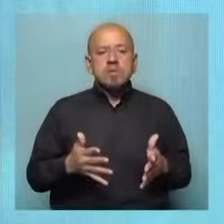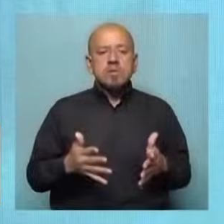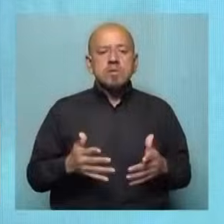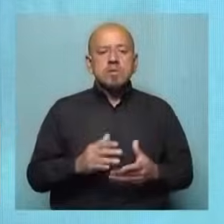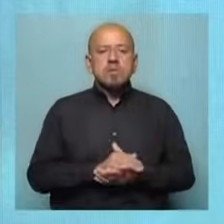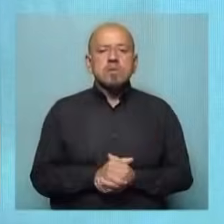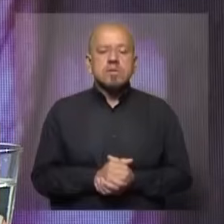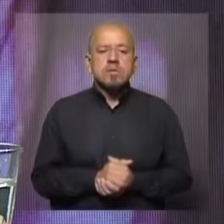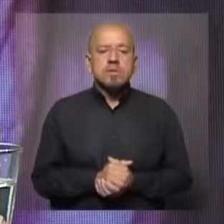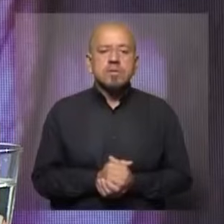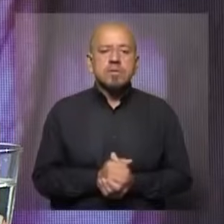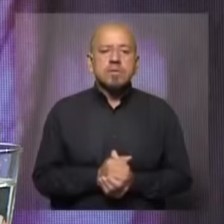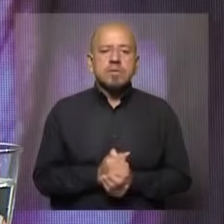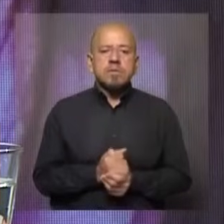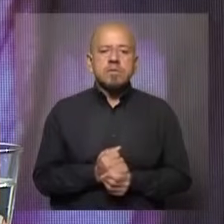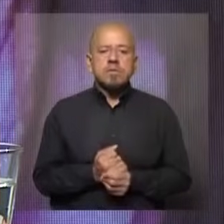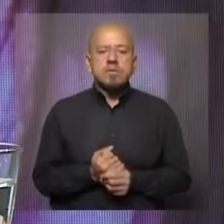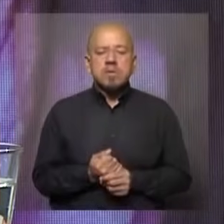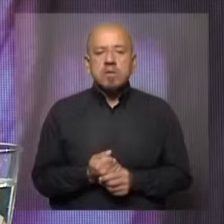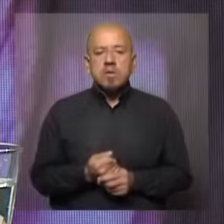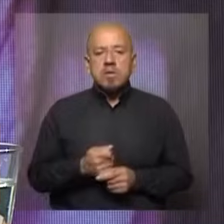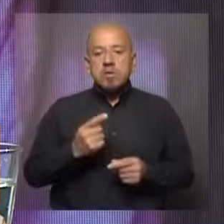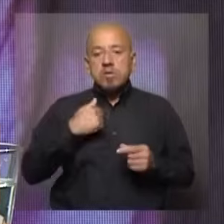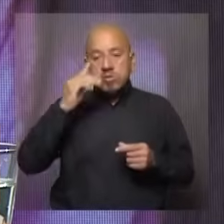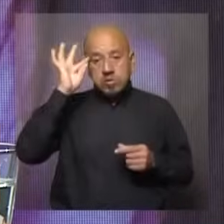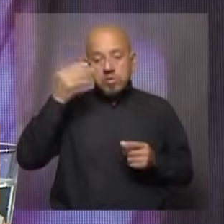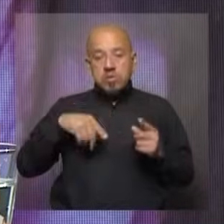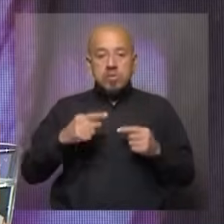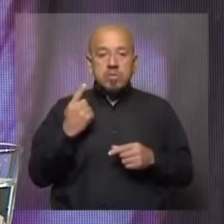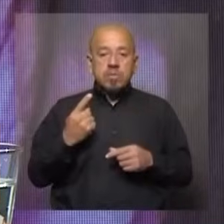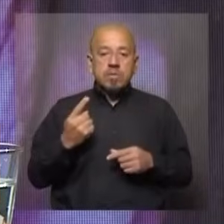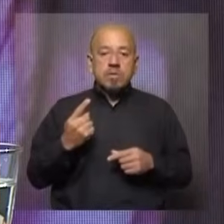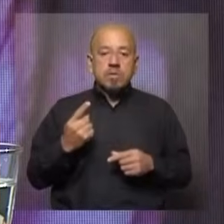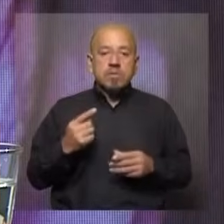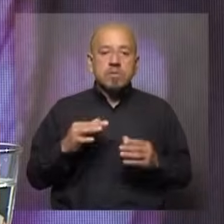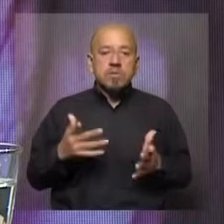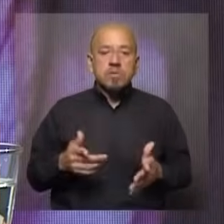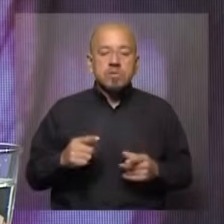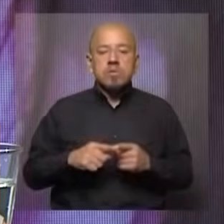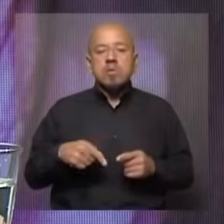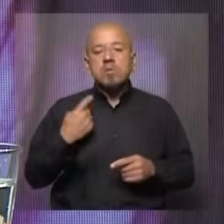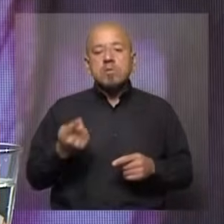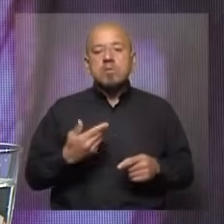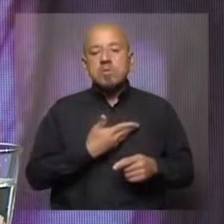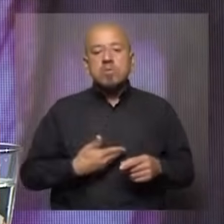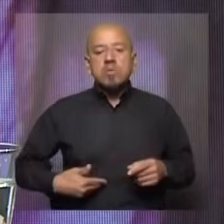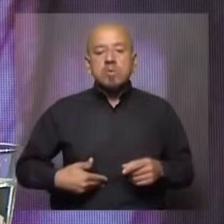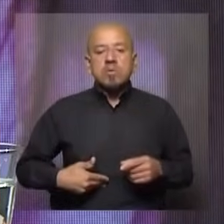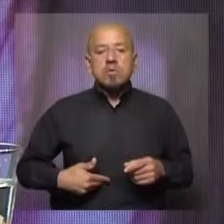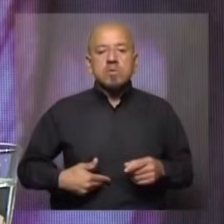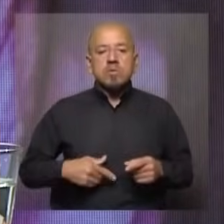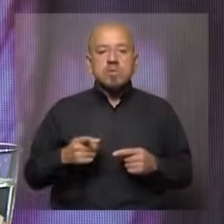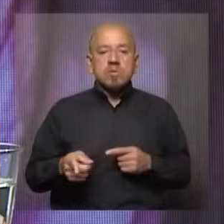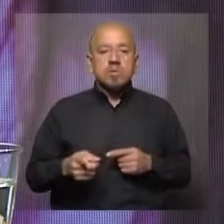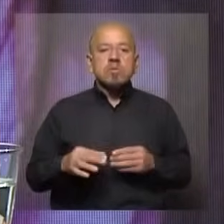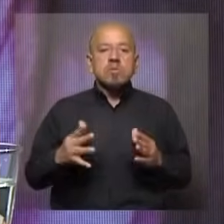ese? Mira, yo creo que lo primero, lo más importante, sin lugar a dudas, es que el próximo gobierno del Uruguay, como decía hace un